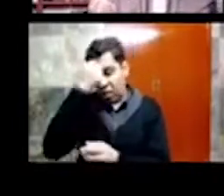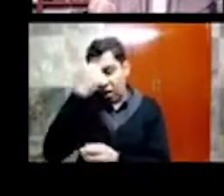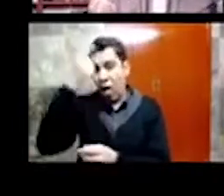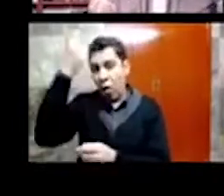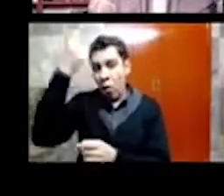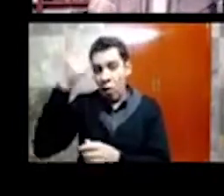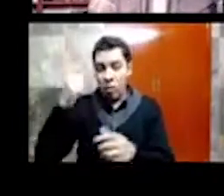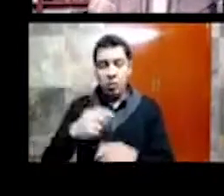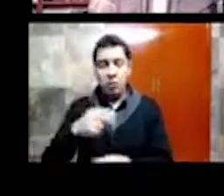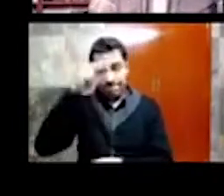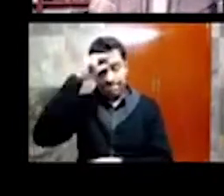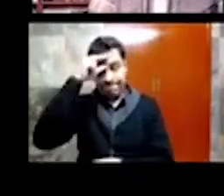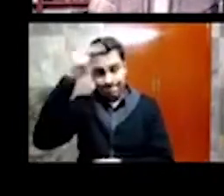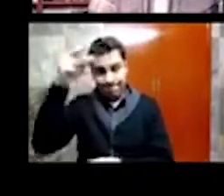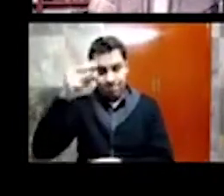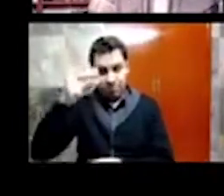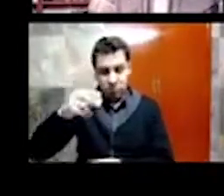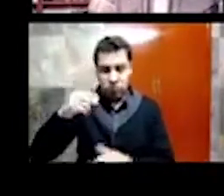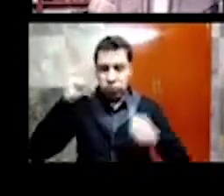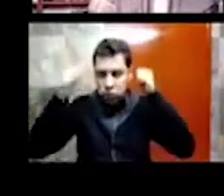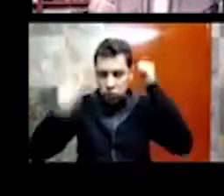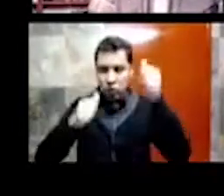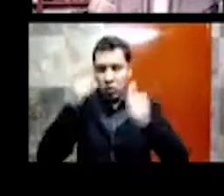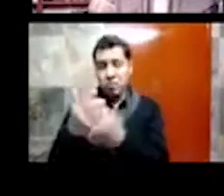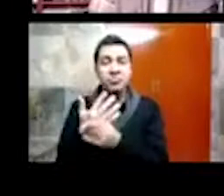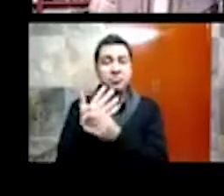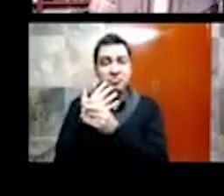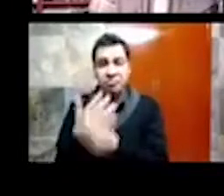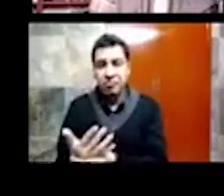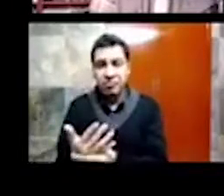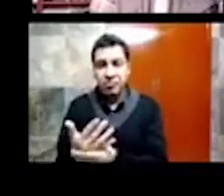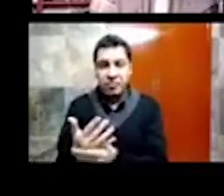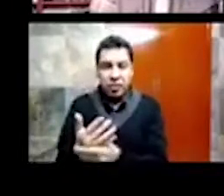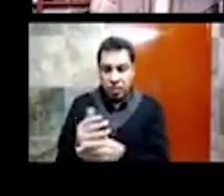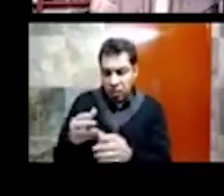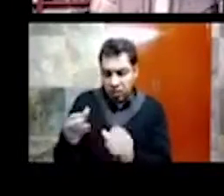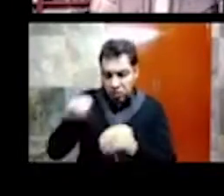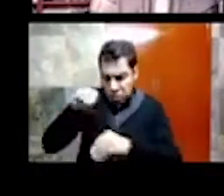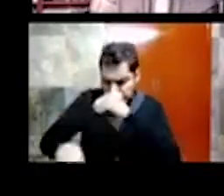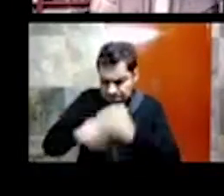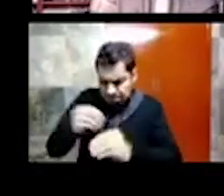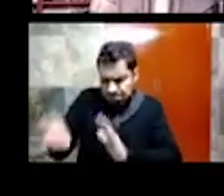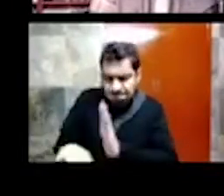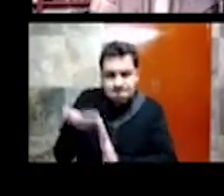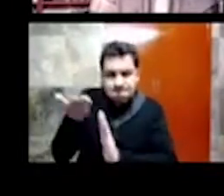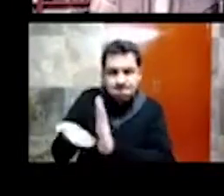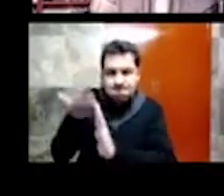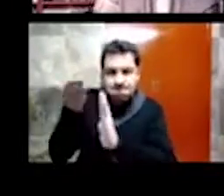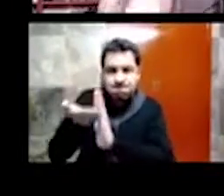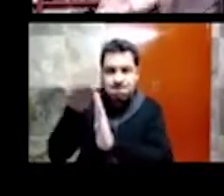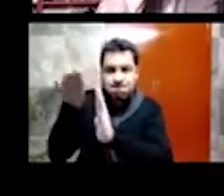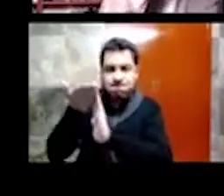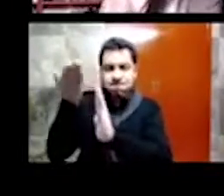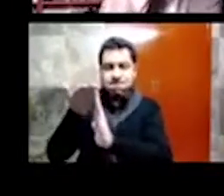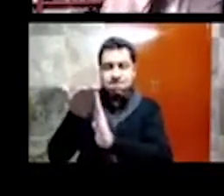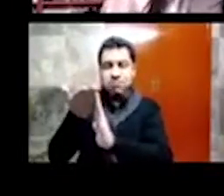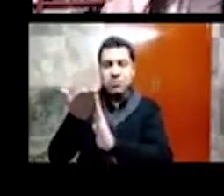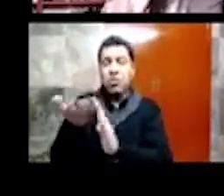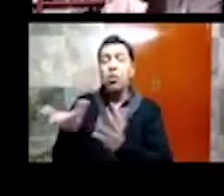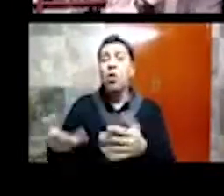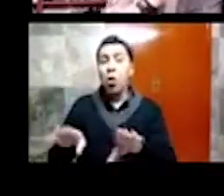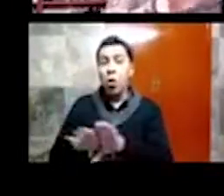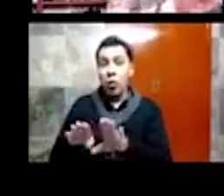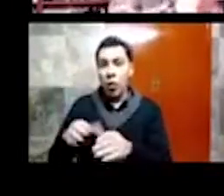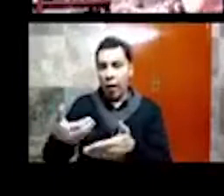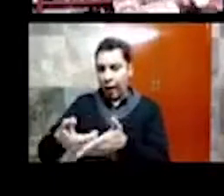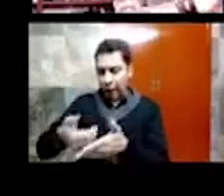pero finalmente la materialización del esfuerzo de constructores que en previsión